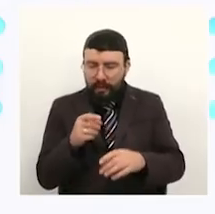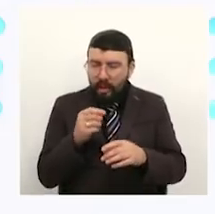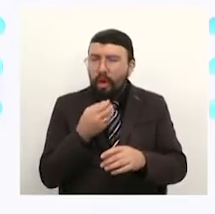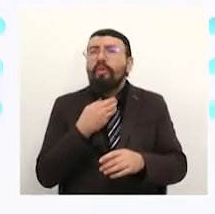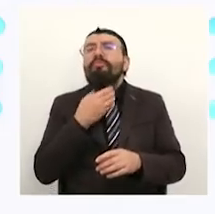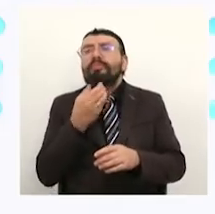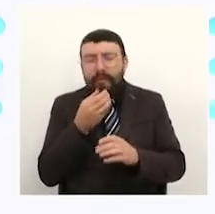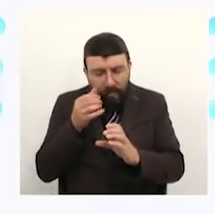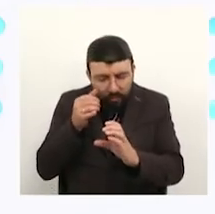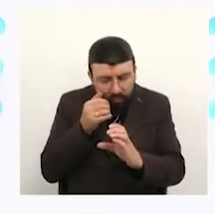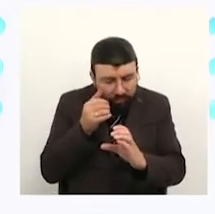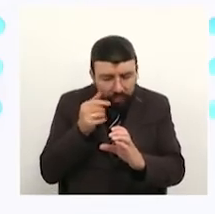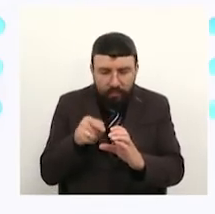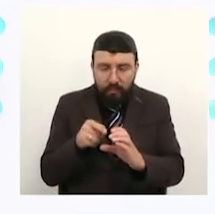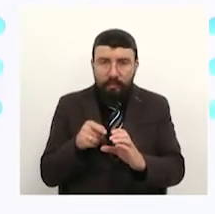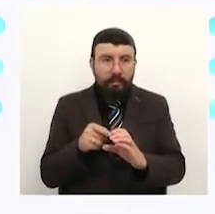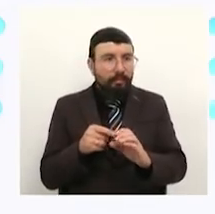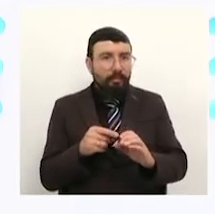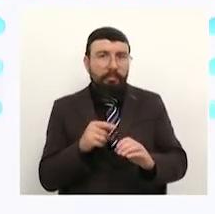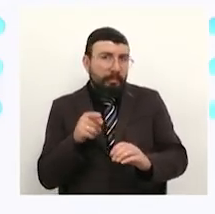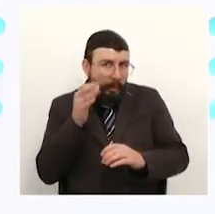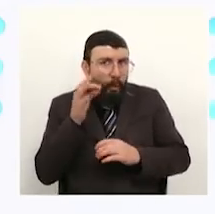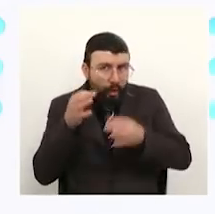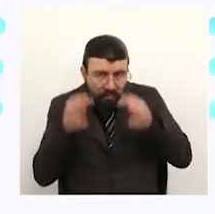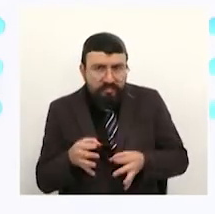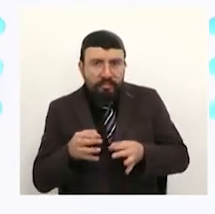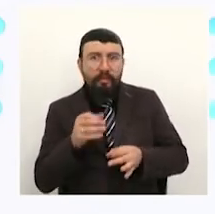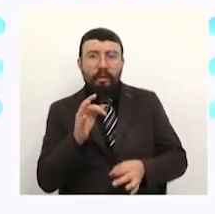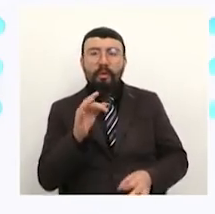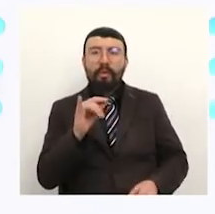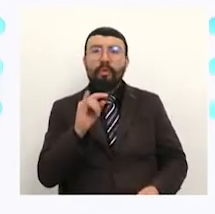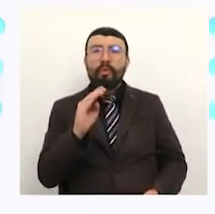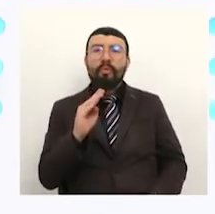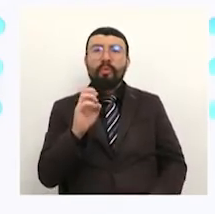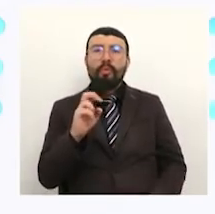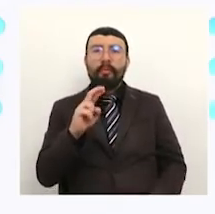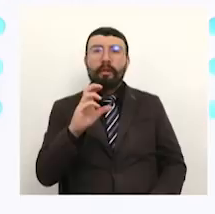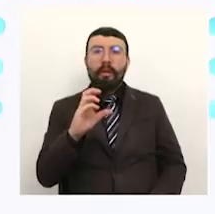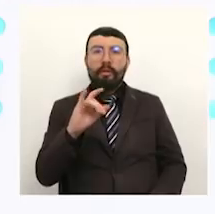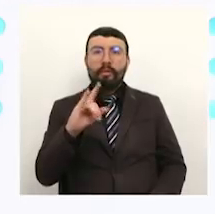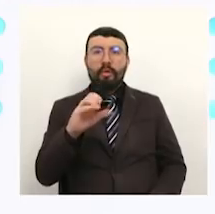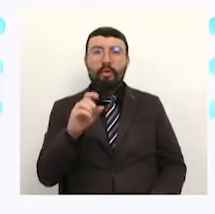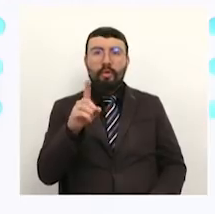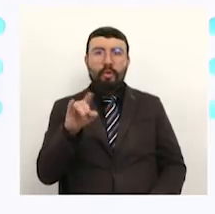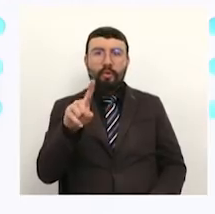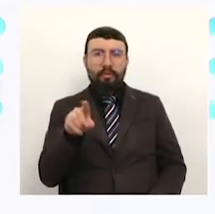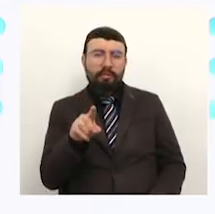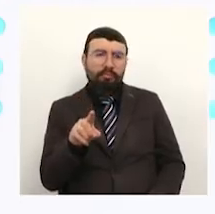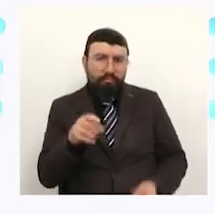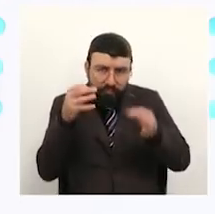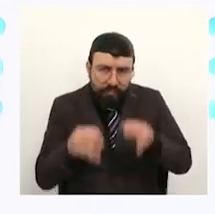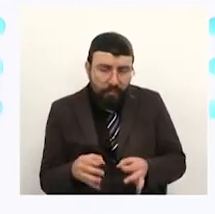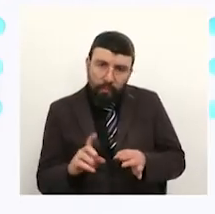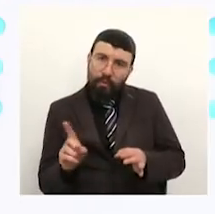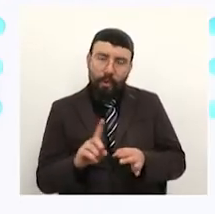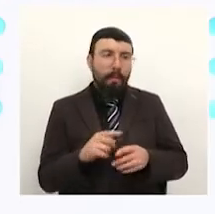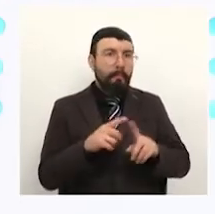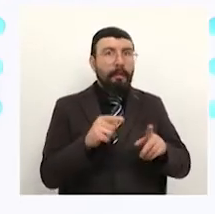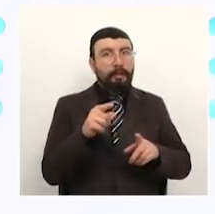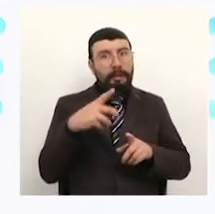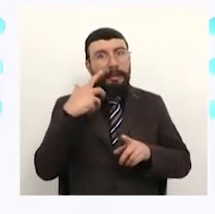no quiere decir que la tuberculosis ya de la única digamos razón para no tener flema con sangre sin embargo si es la mas estadísticamente hablando